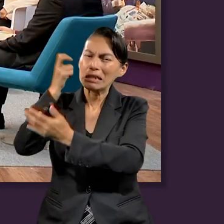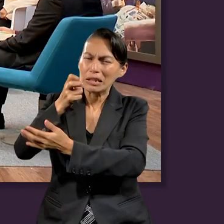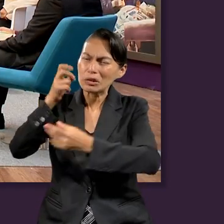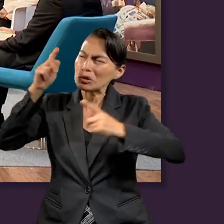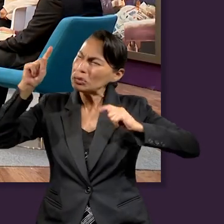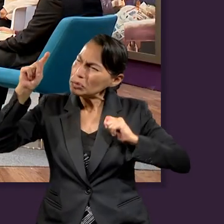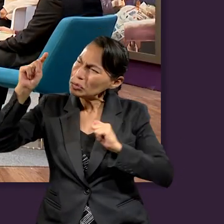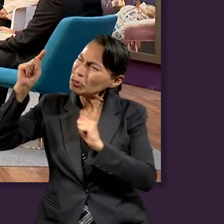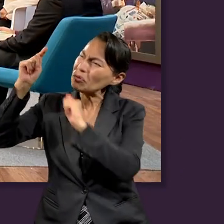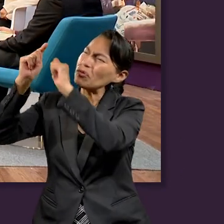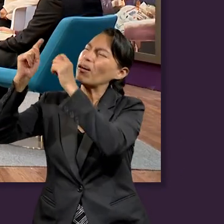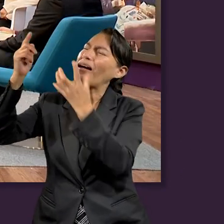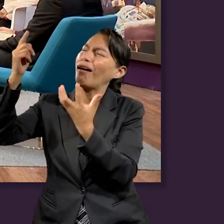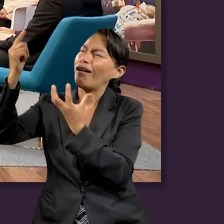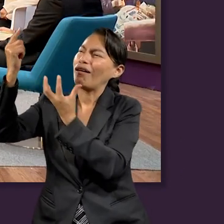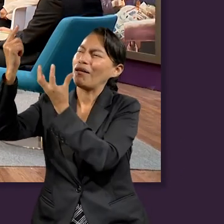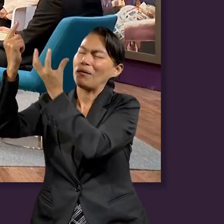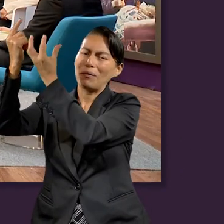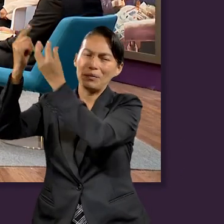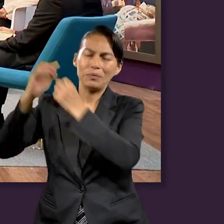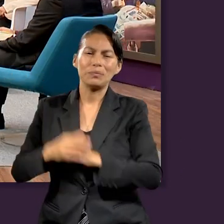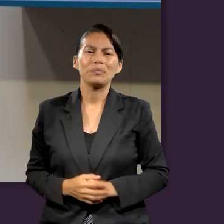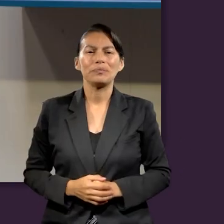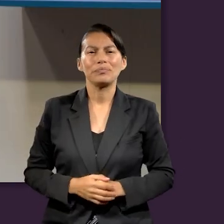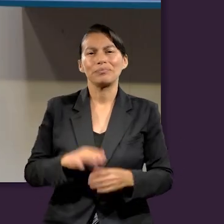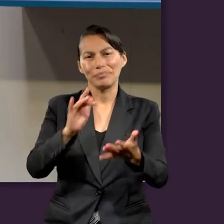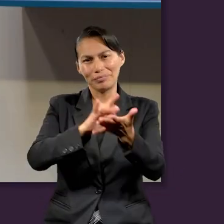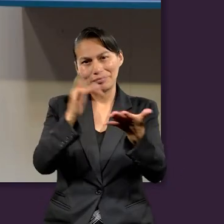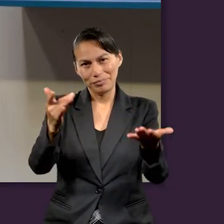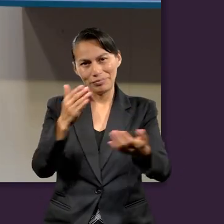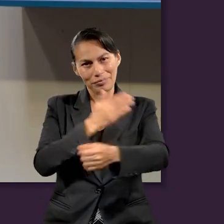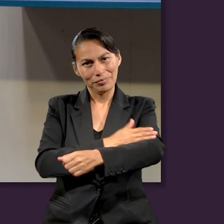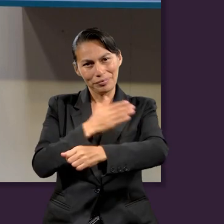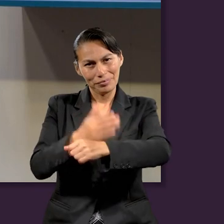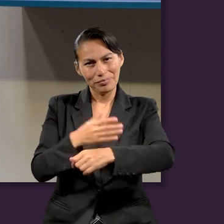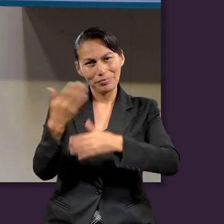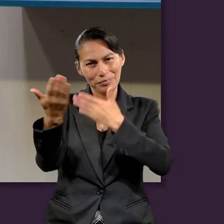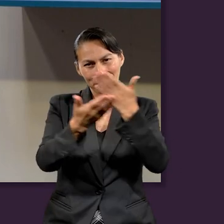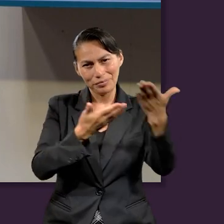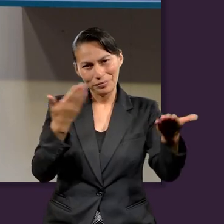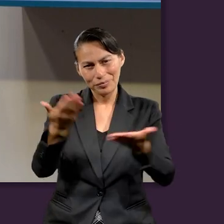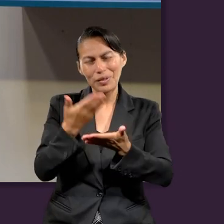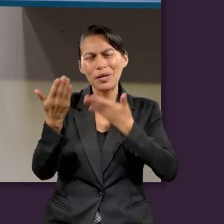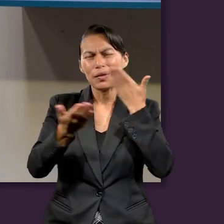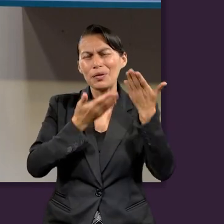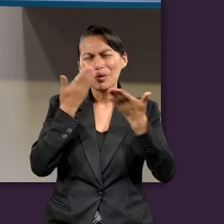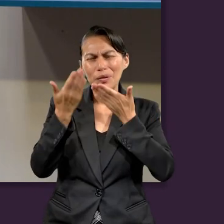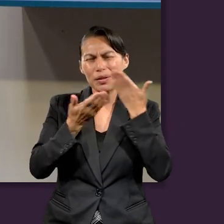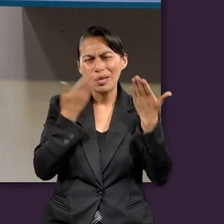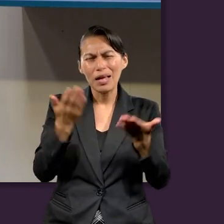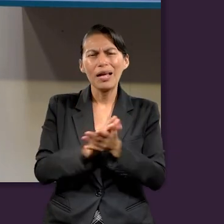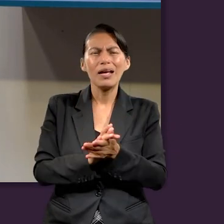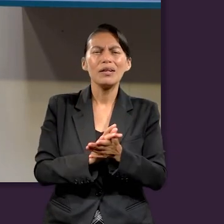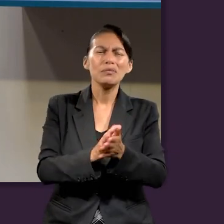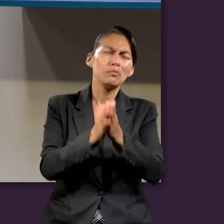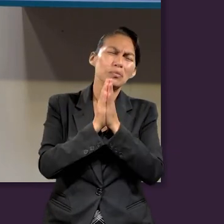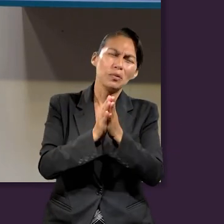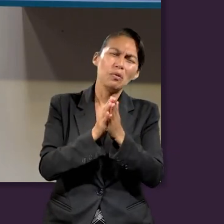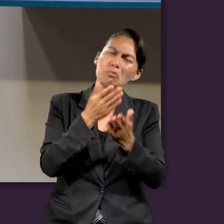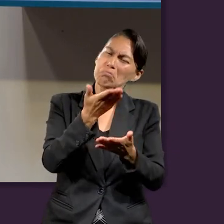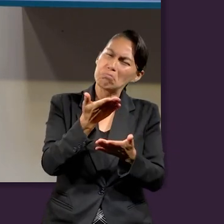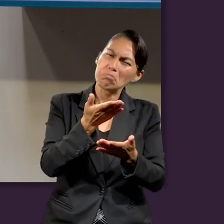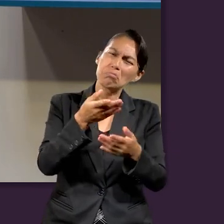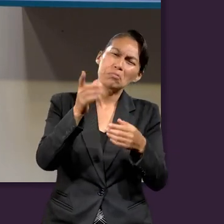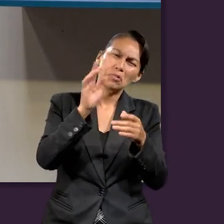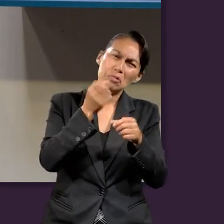Les doy muchas gracias por haber estado con nosotros en la conversación en el estudio de esta semana. Los invitamos, queridos compañeros, para que nos